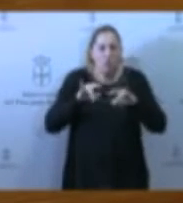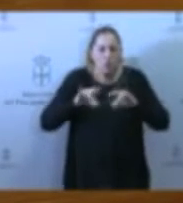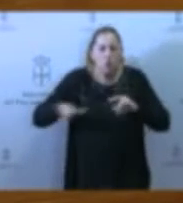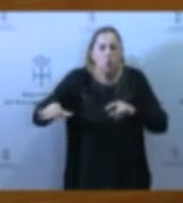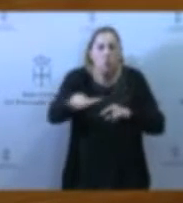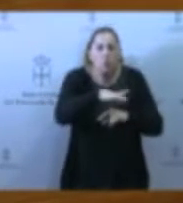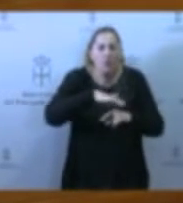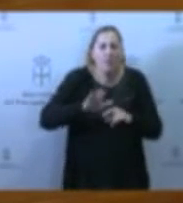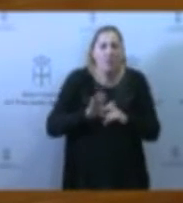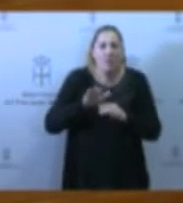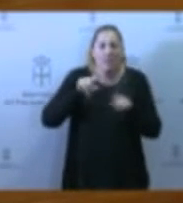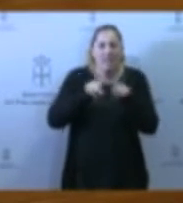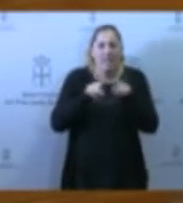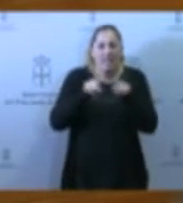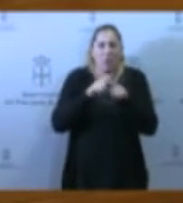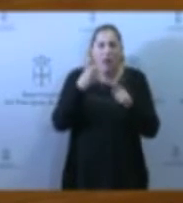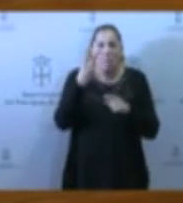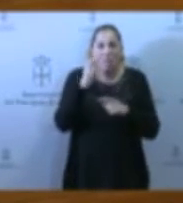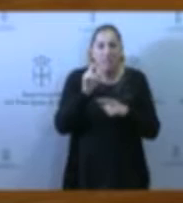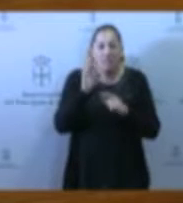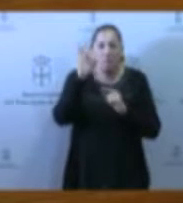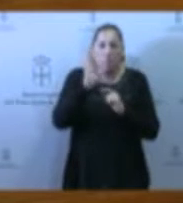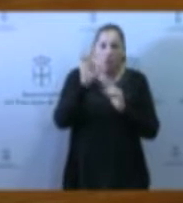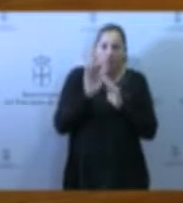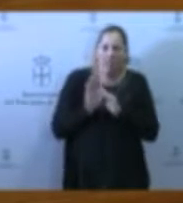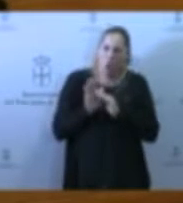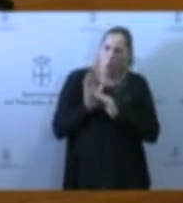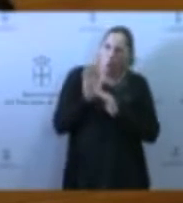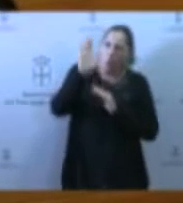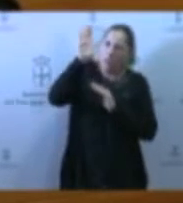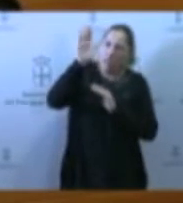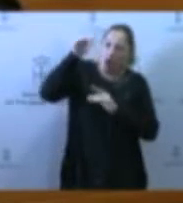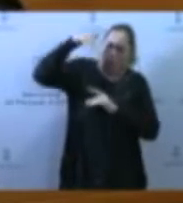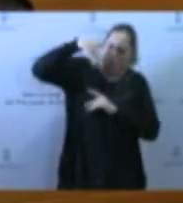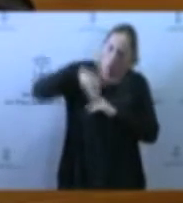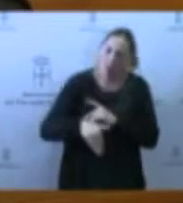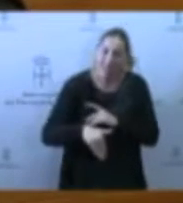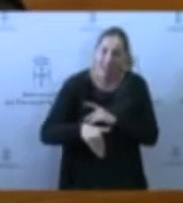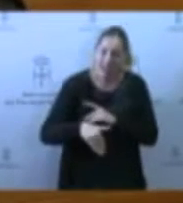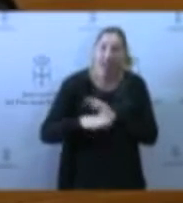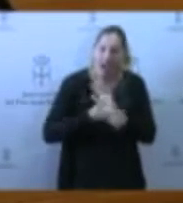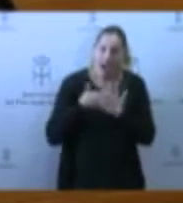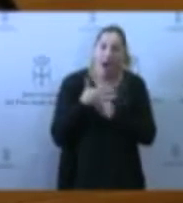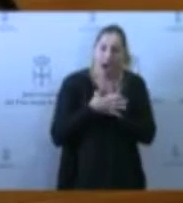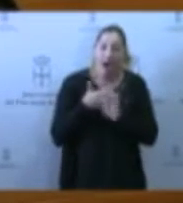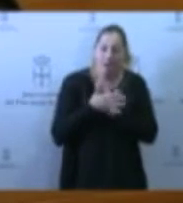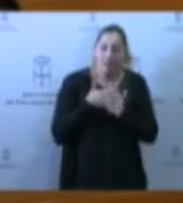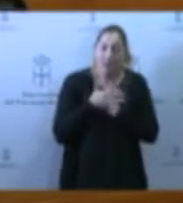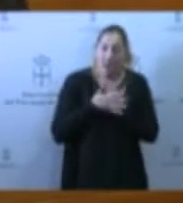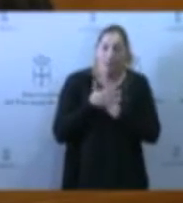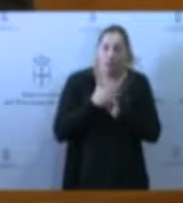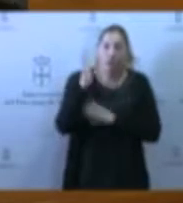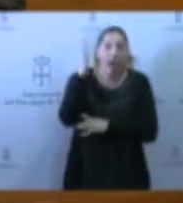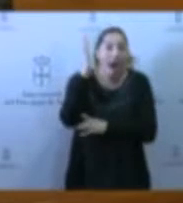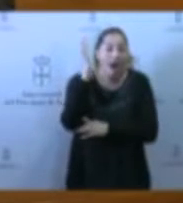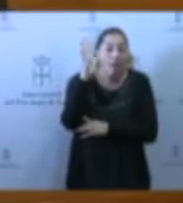tiene pendientes superiores al 20%, que es algo también a considerar. Cuando hablamos de que los árboles no